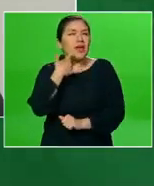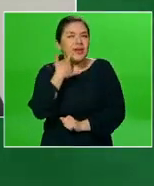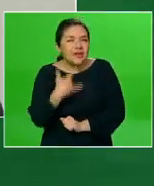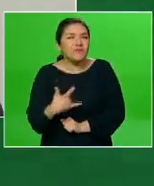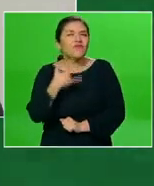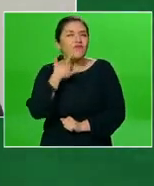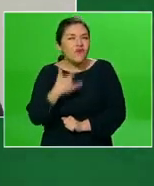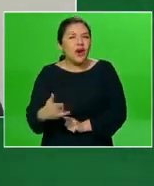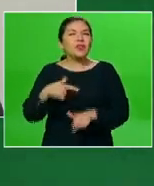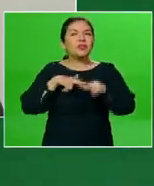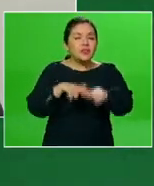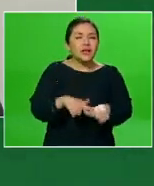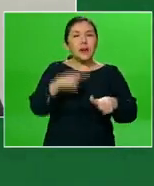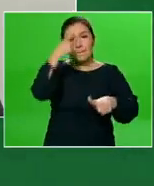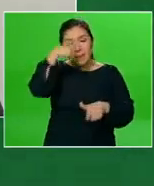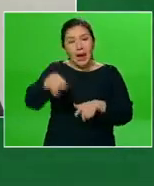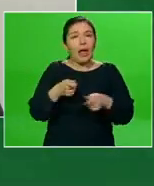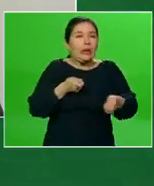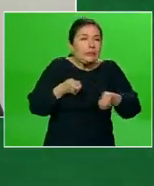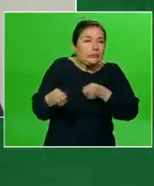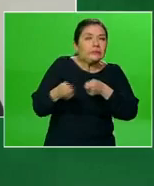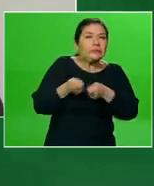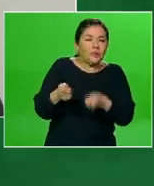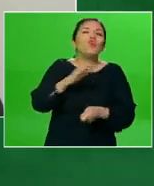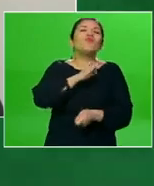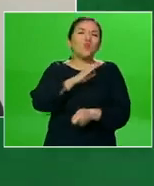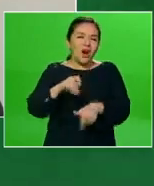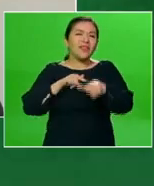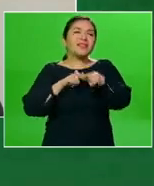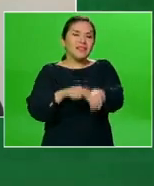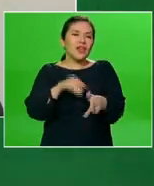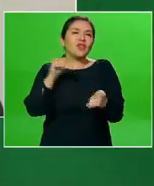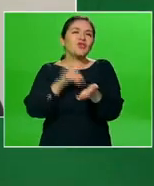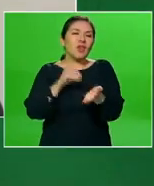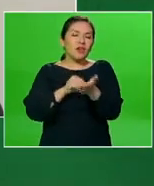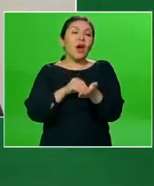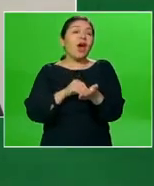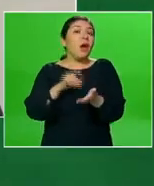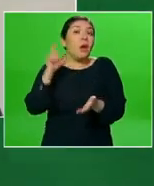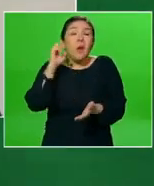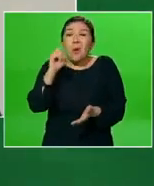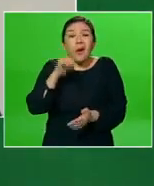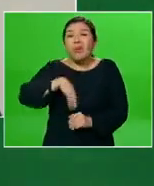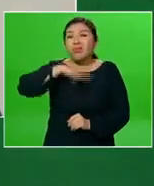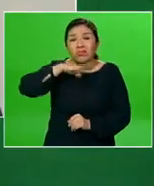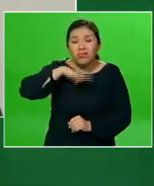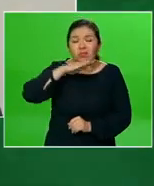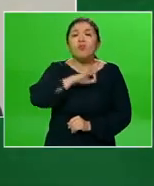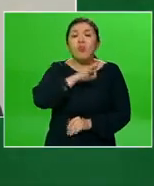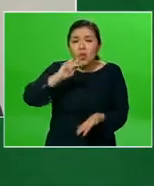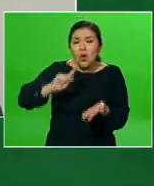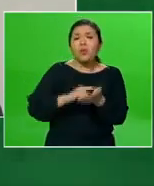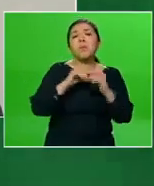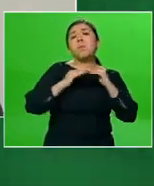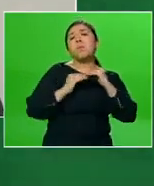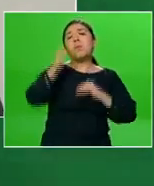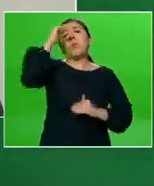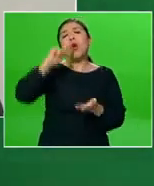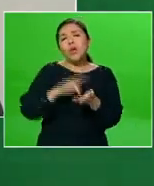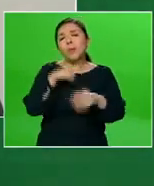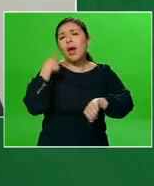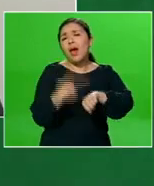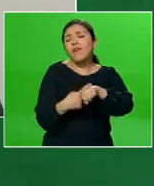las medidas pues podemos empezar a tener el reloj que es como inclusive comentábamos también lo hemos visto en algunas